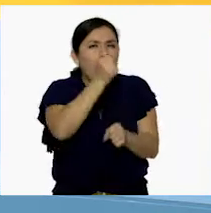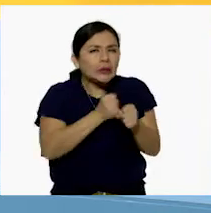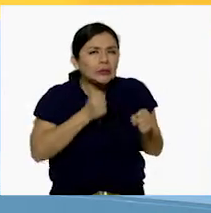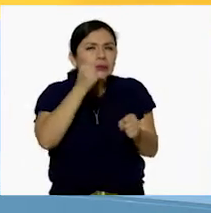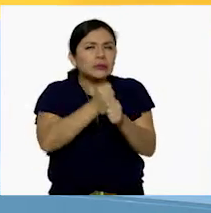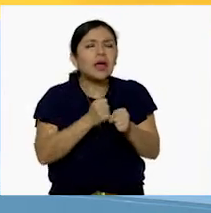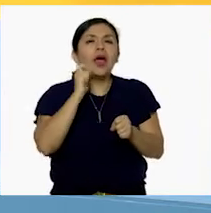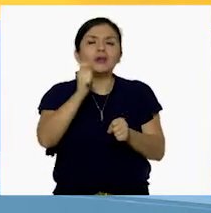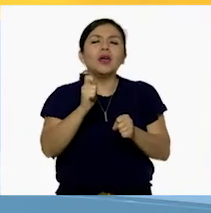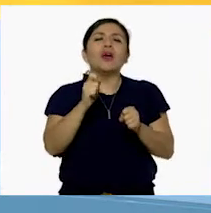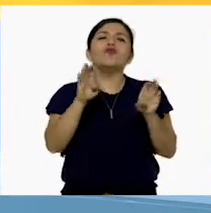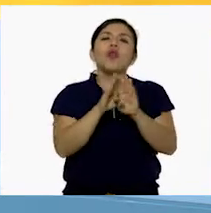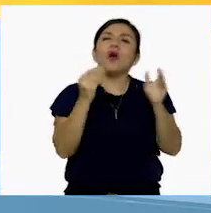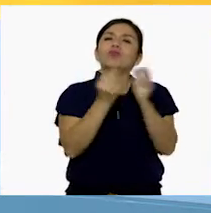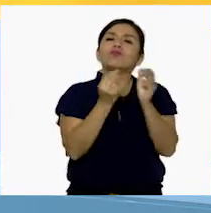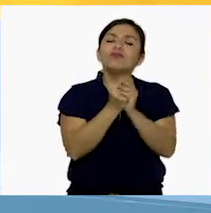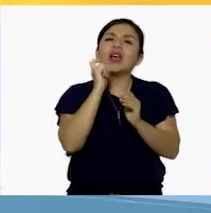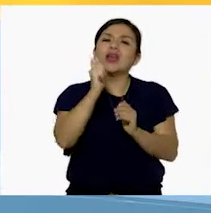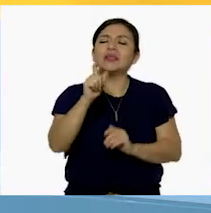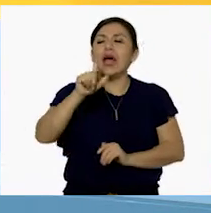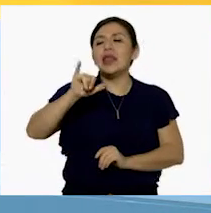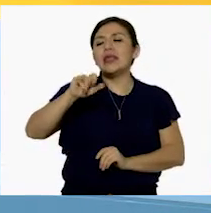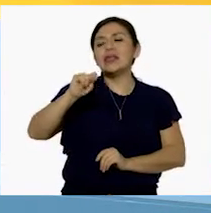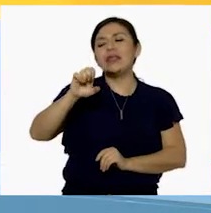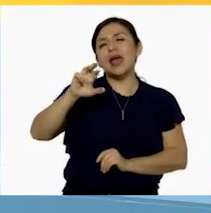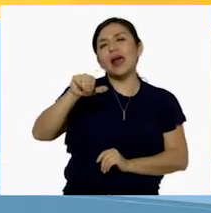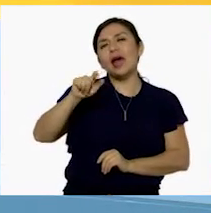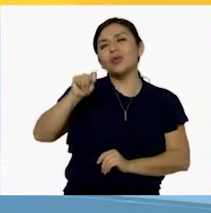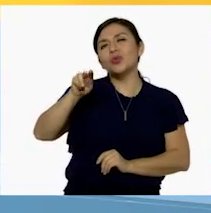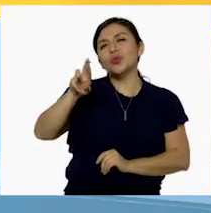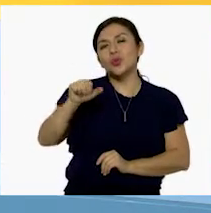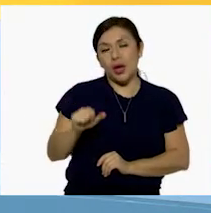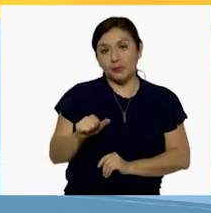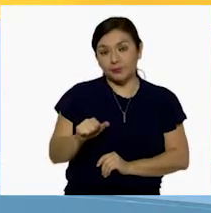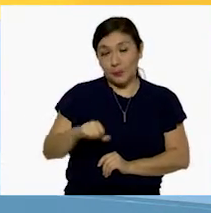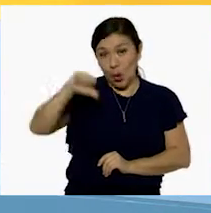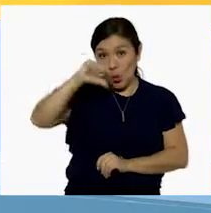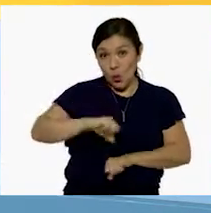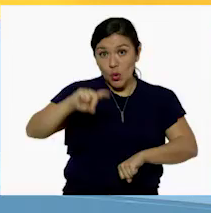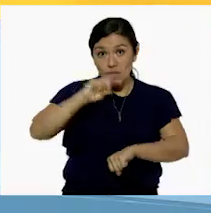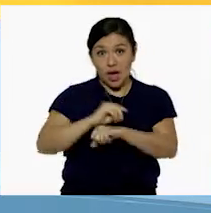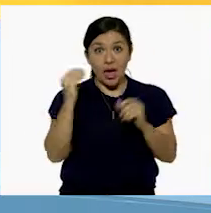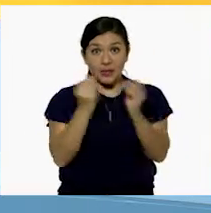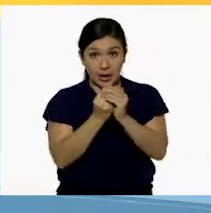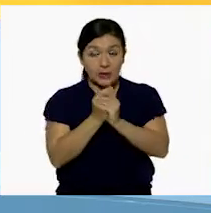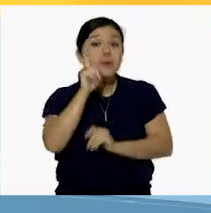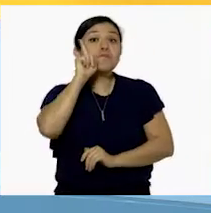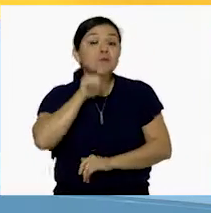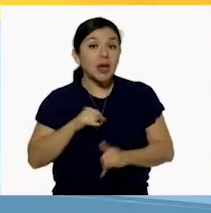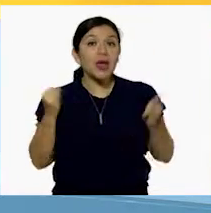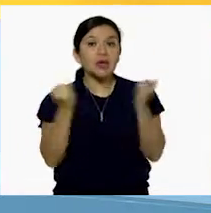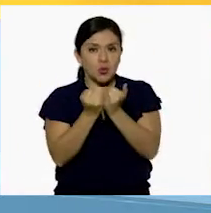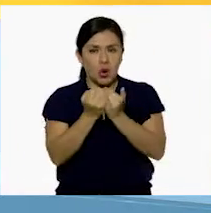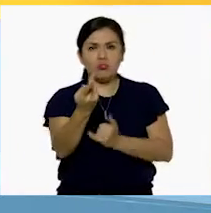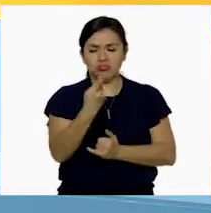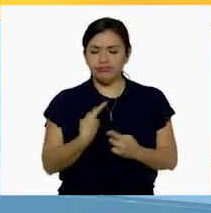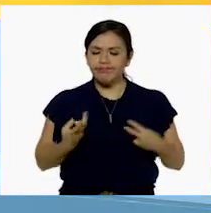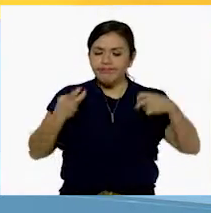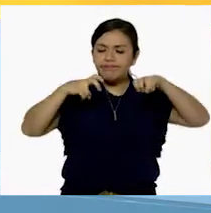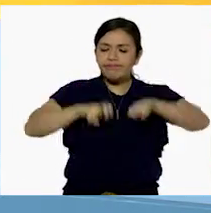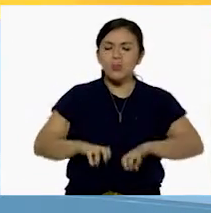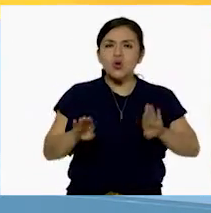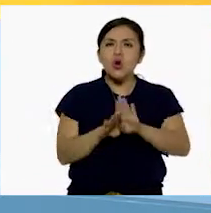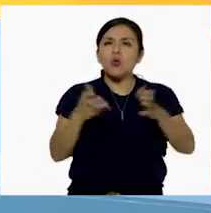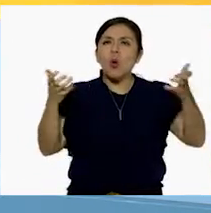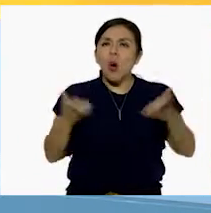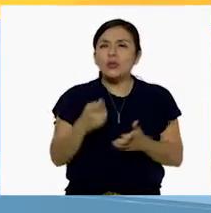con textos del ámbito de literatura. En particular, en esta clase y en la de mañana nos centraremos en el desarrollo